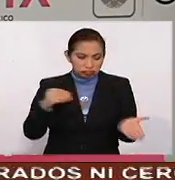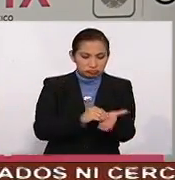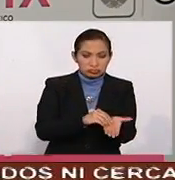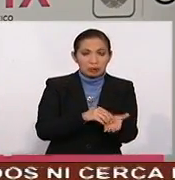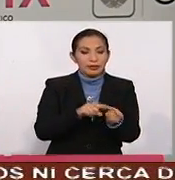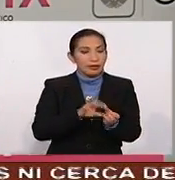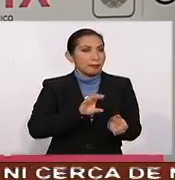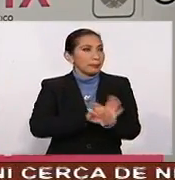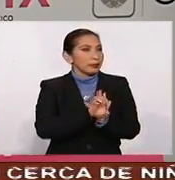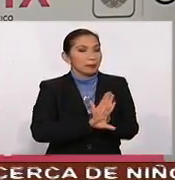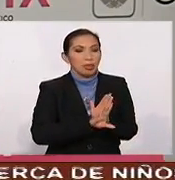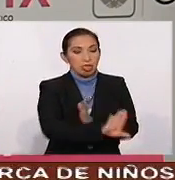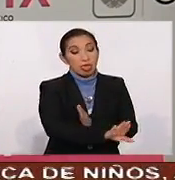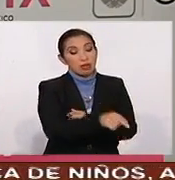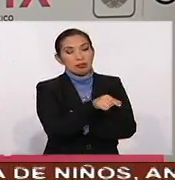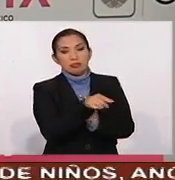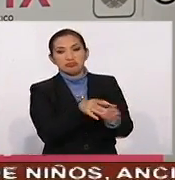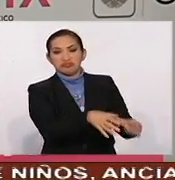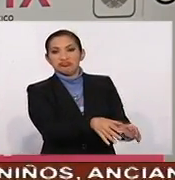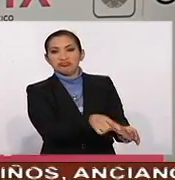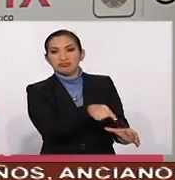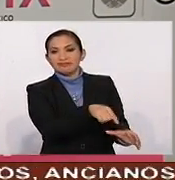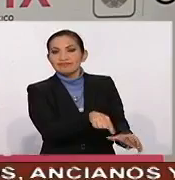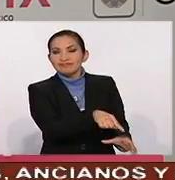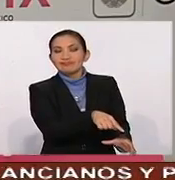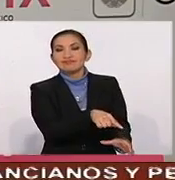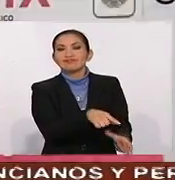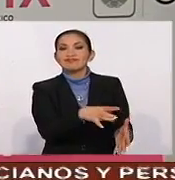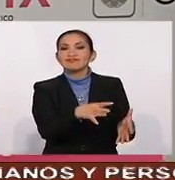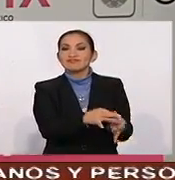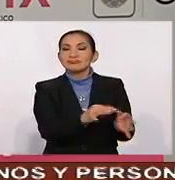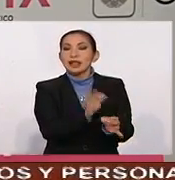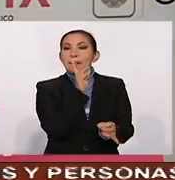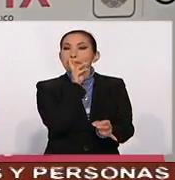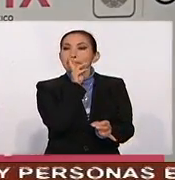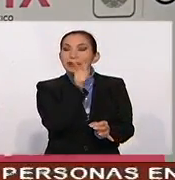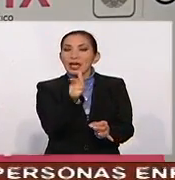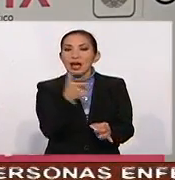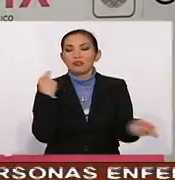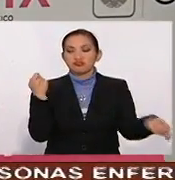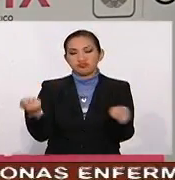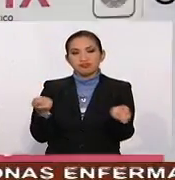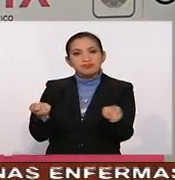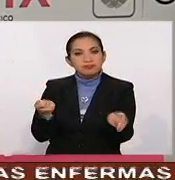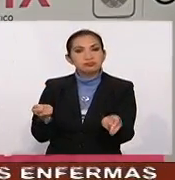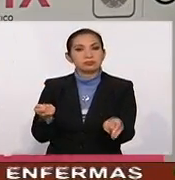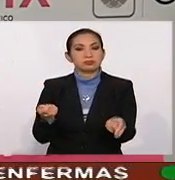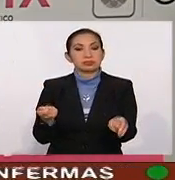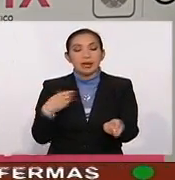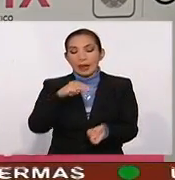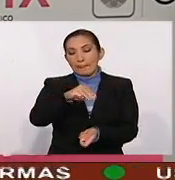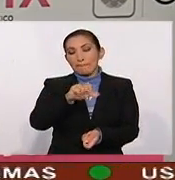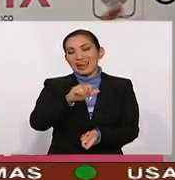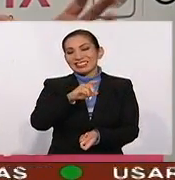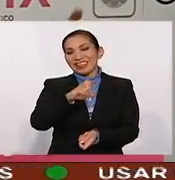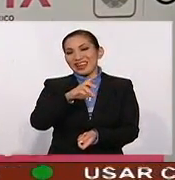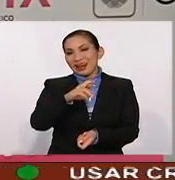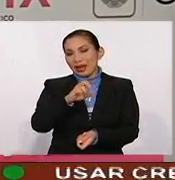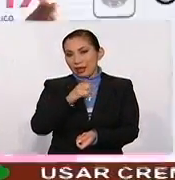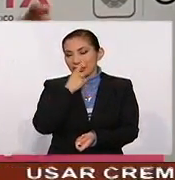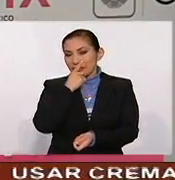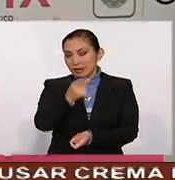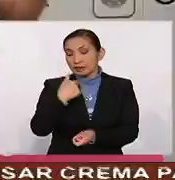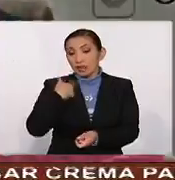puede quedarse fuera el planteamiento de mejora regulatoria. Mancera Espinosa aclaró que